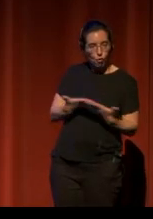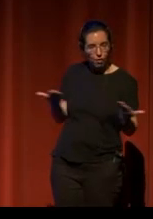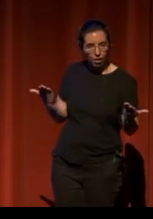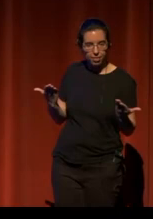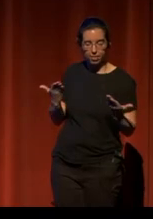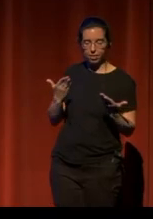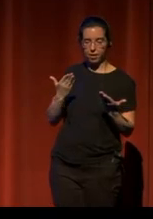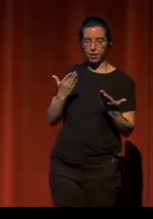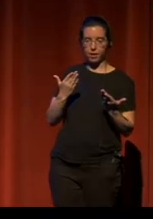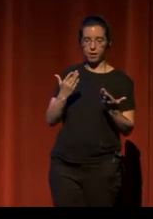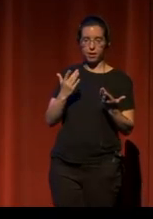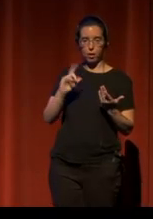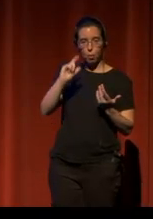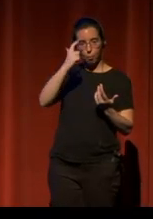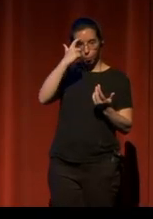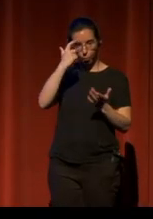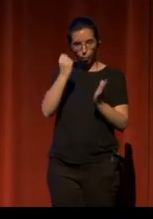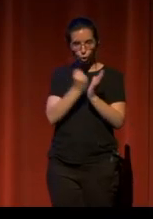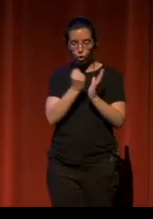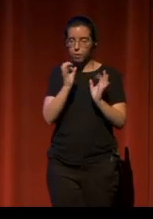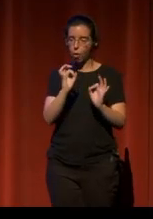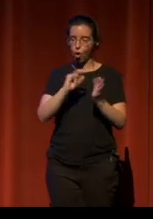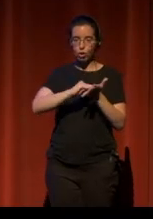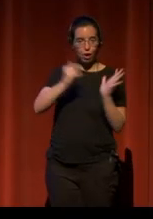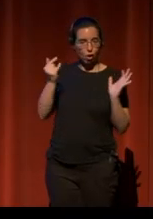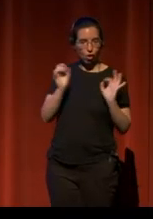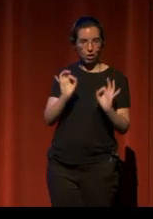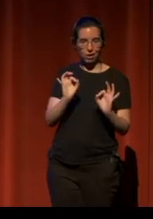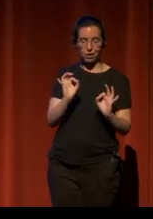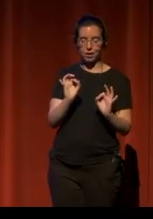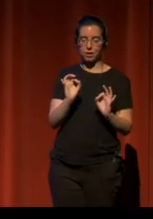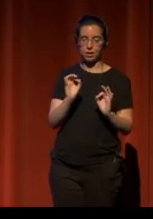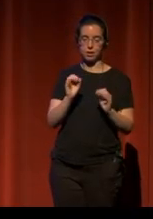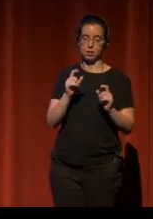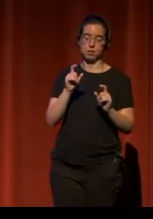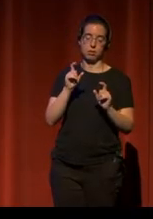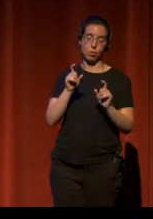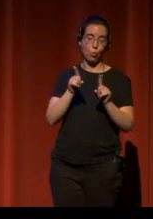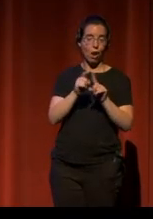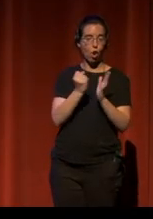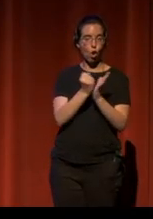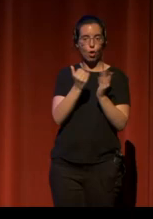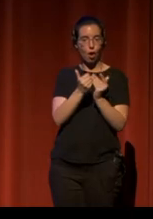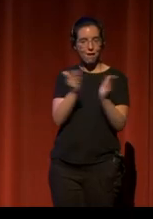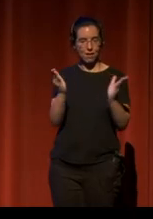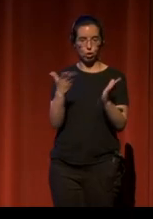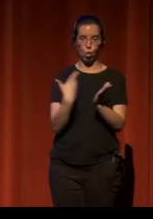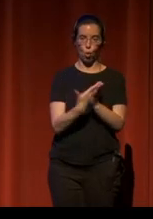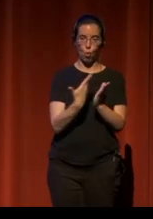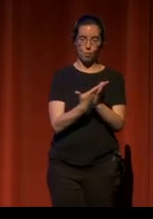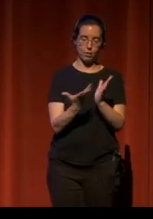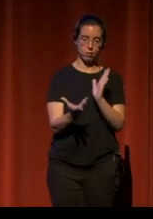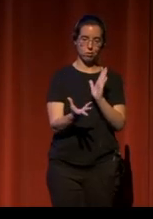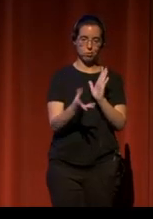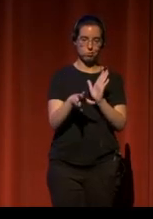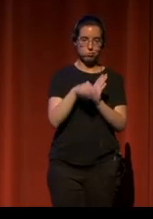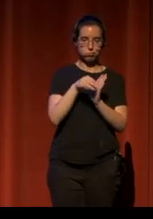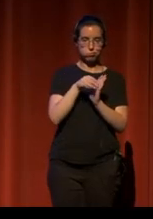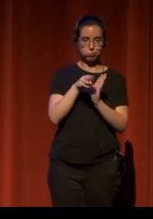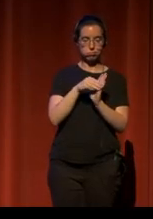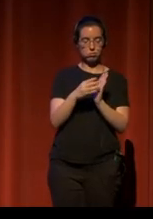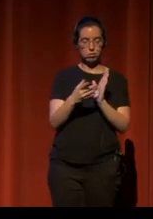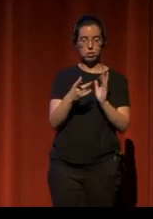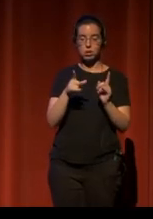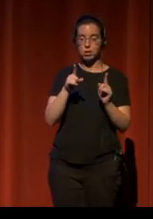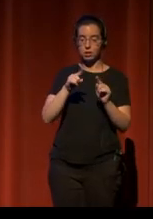prototipos tecnología y que queda todo en virtud de ese código abierto documentado no generando así un flujo